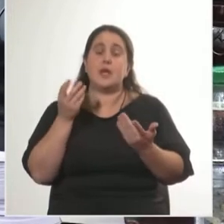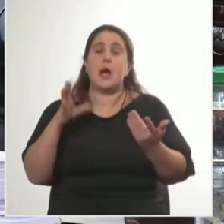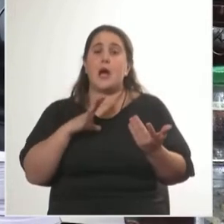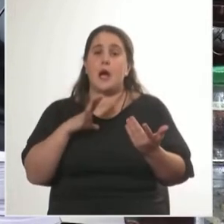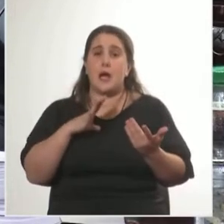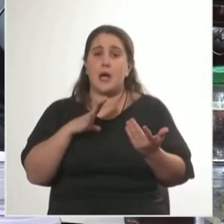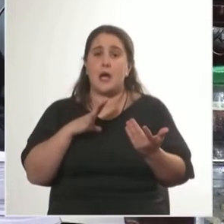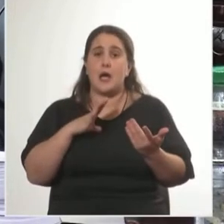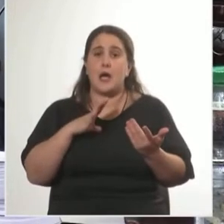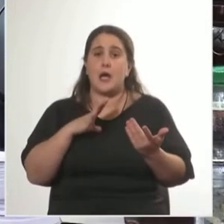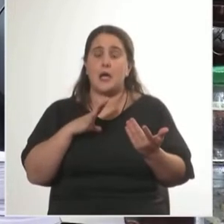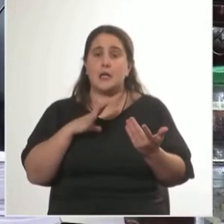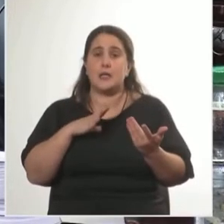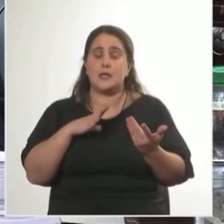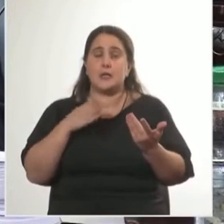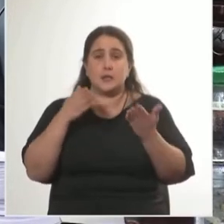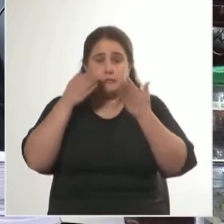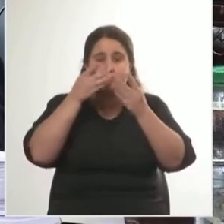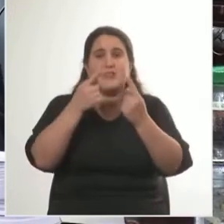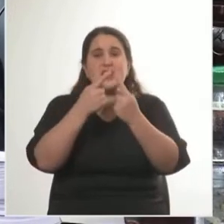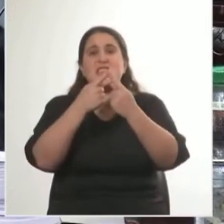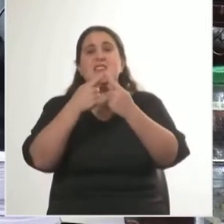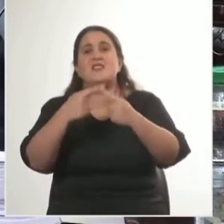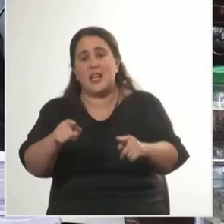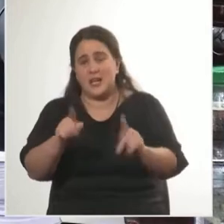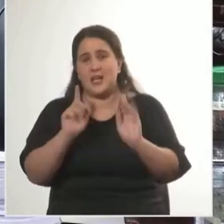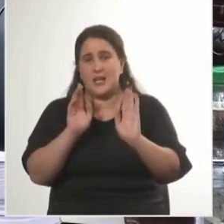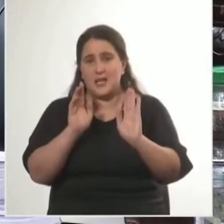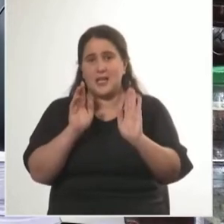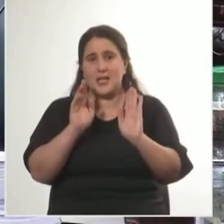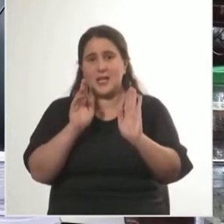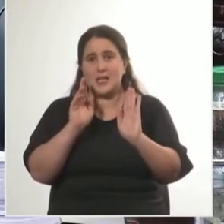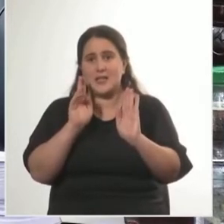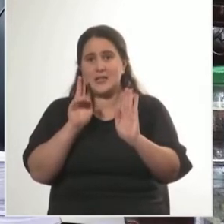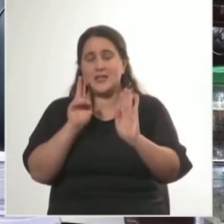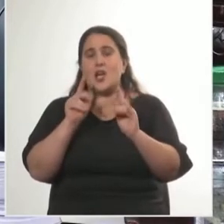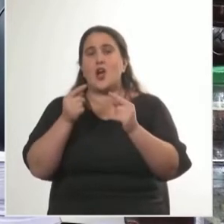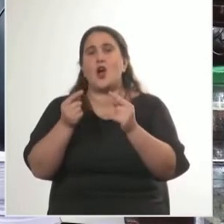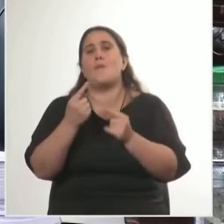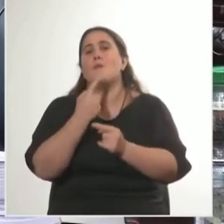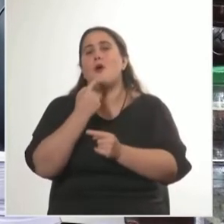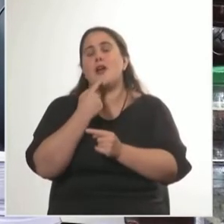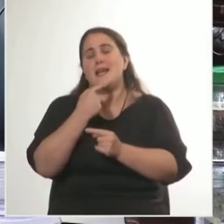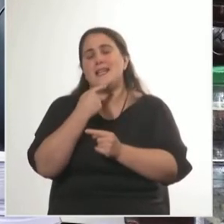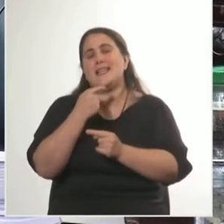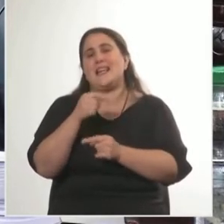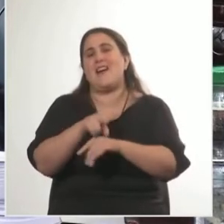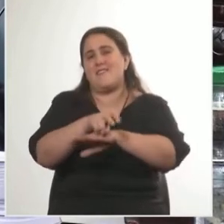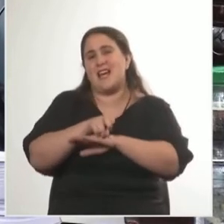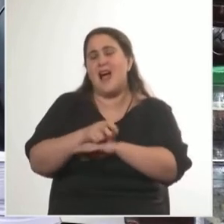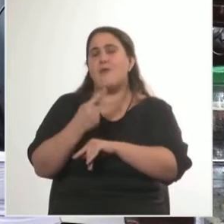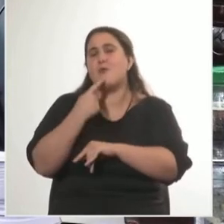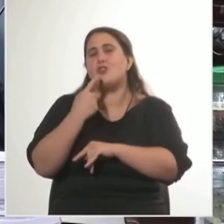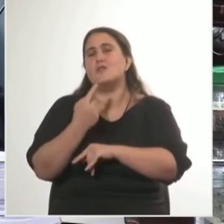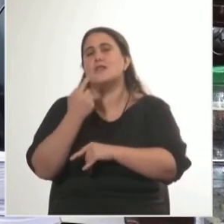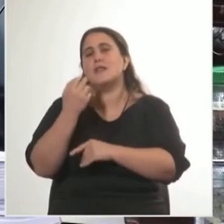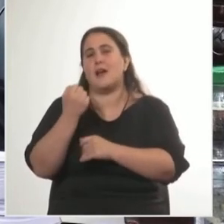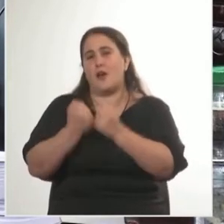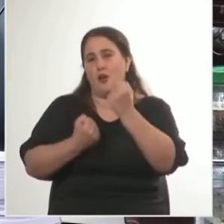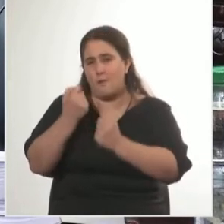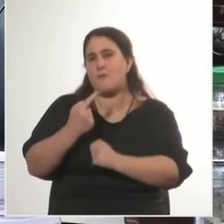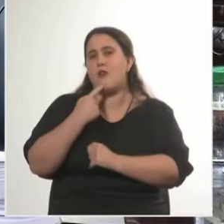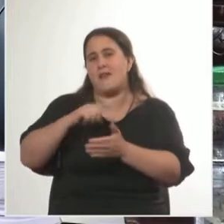tenemos un enfoque discrepante con la visión de la política fiscal, de la política económica, de la